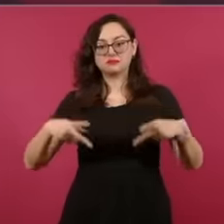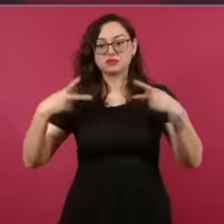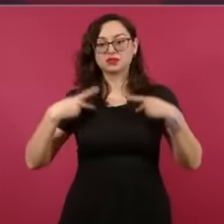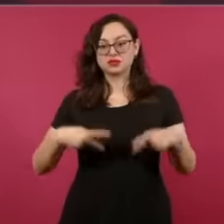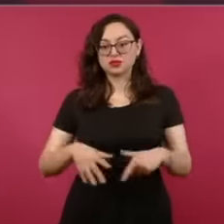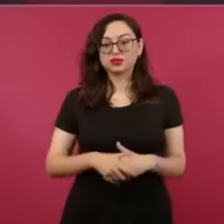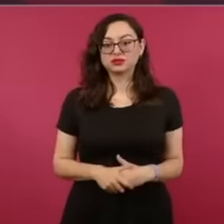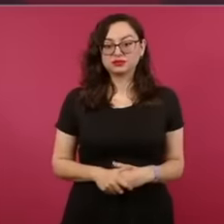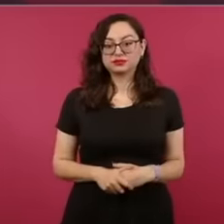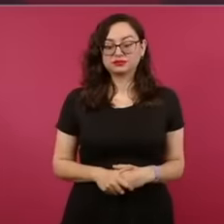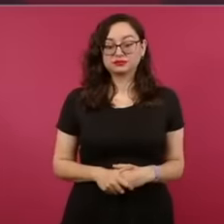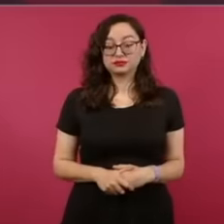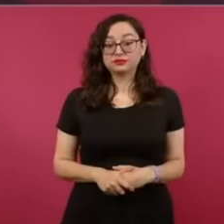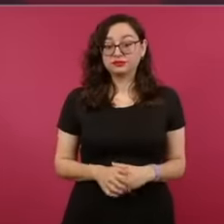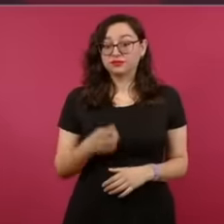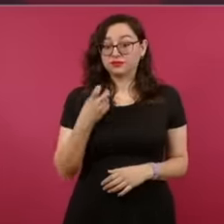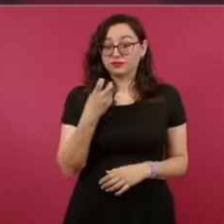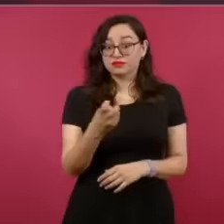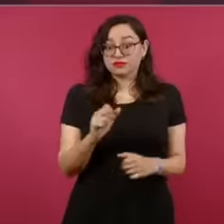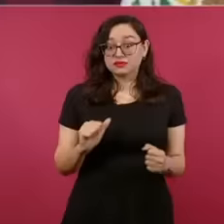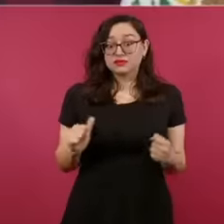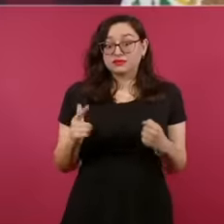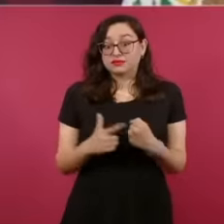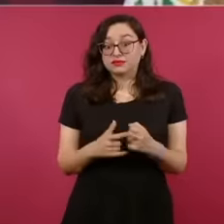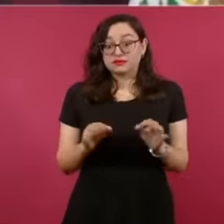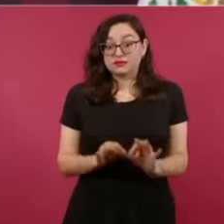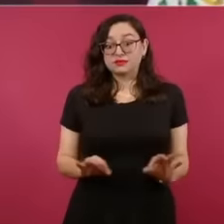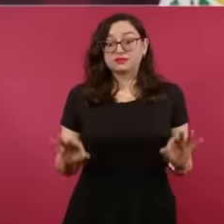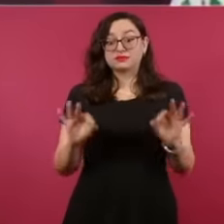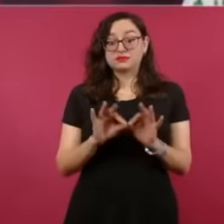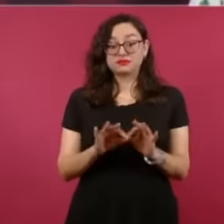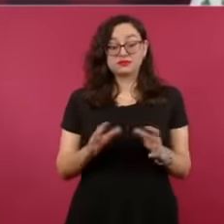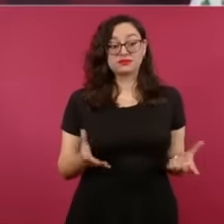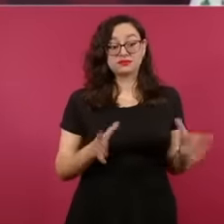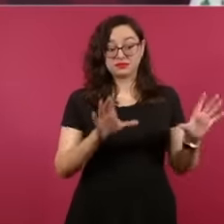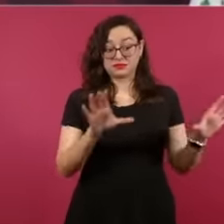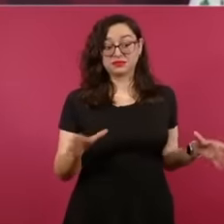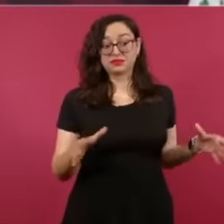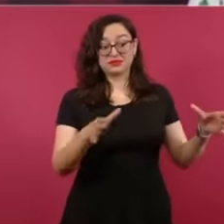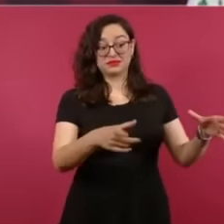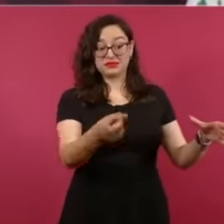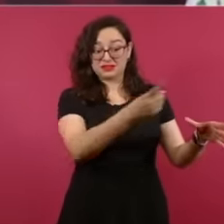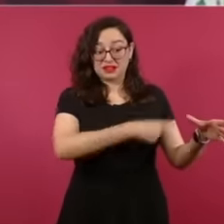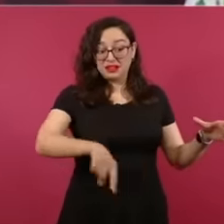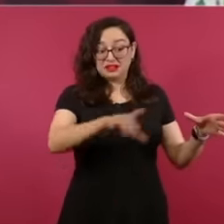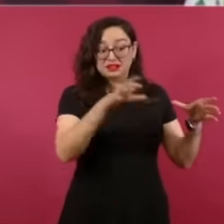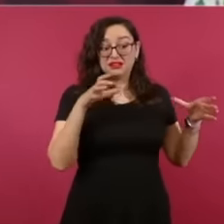situación muy peculiar. Ellos no creen en el pueblo.